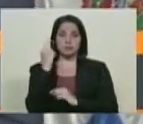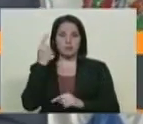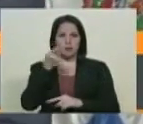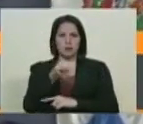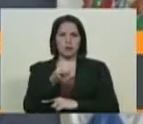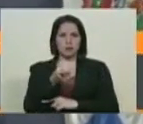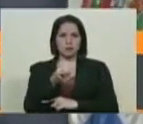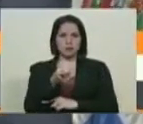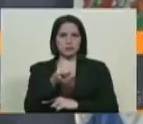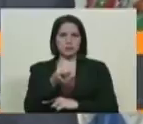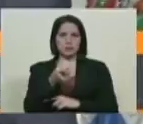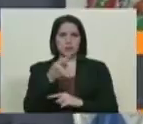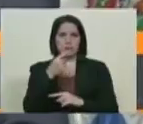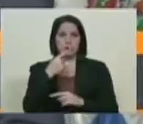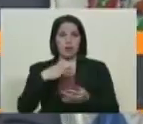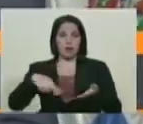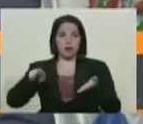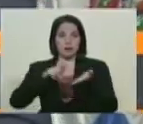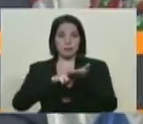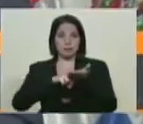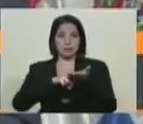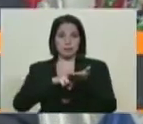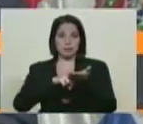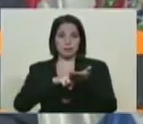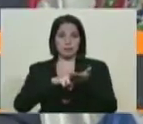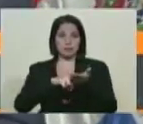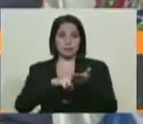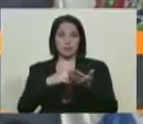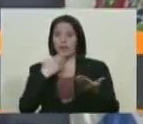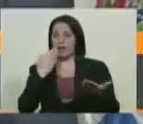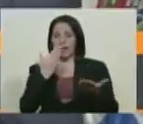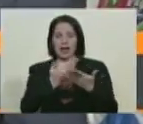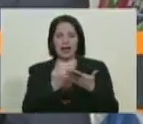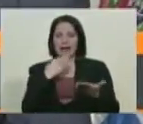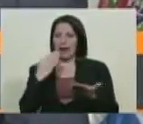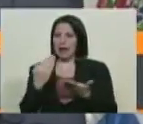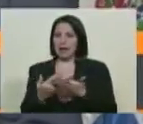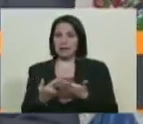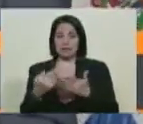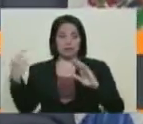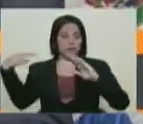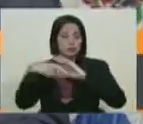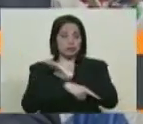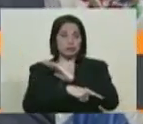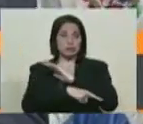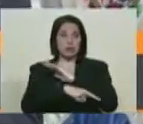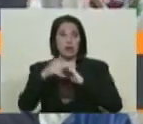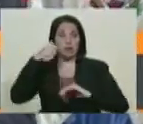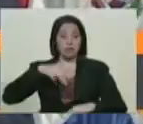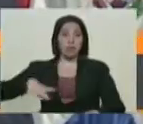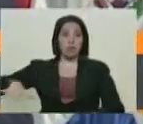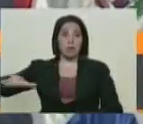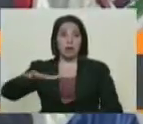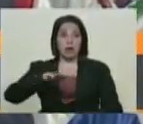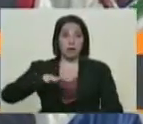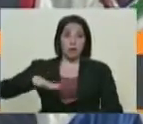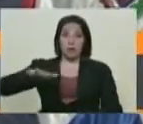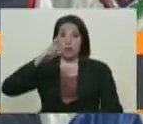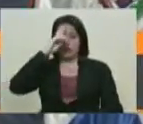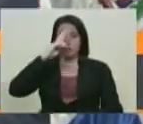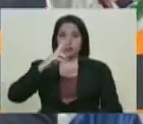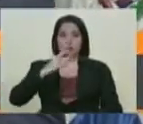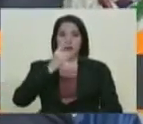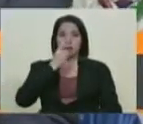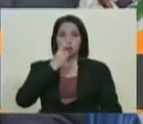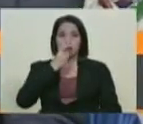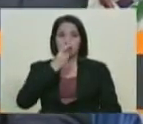debemos ratificar nuestro profundo agradecimiento al pueblo de República Dominicana, a